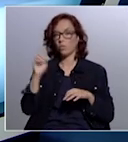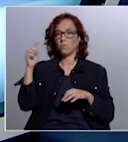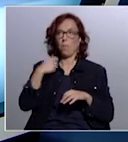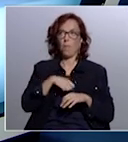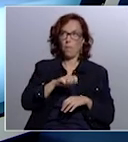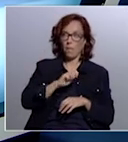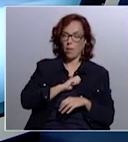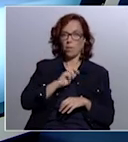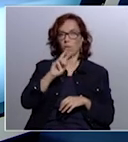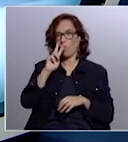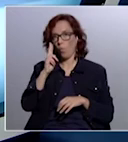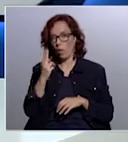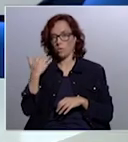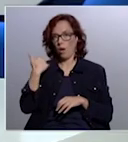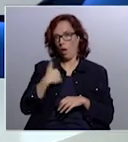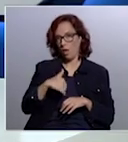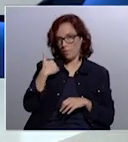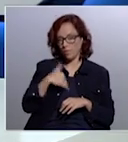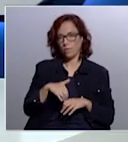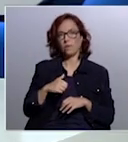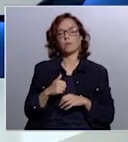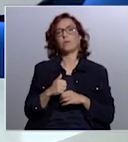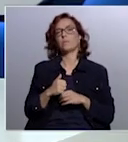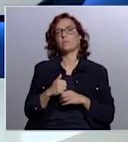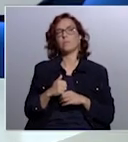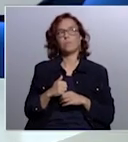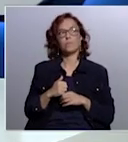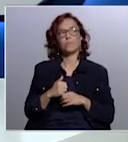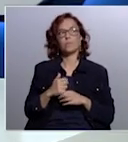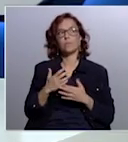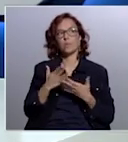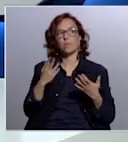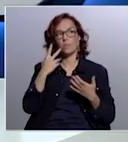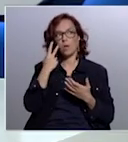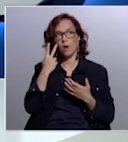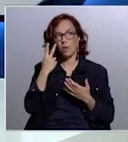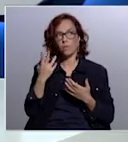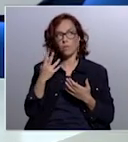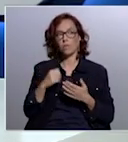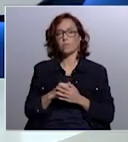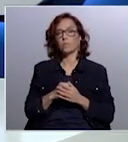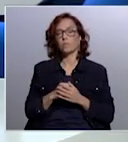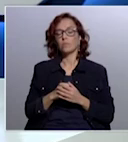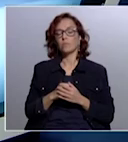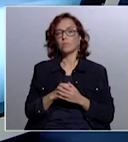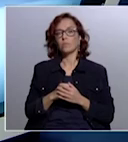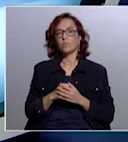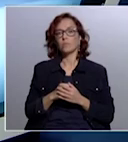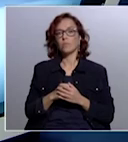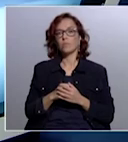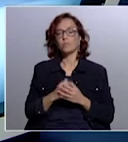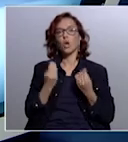uruguayos y eso es una gran tema para dialogar y para vernos y espejos para reencontrarnos como articular con